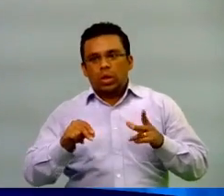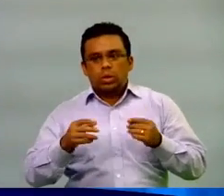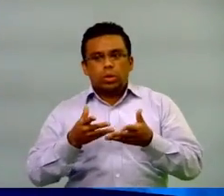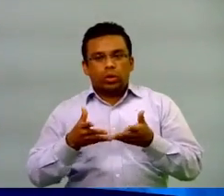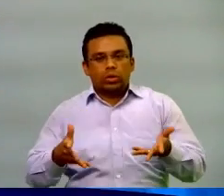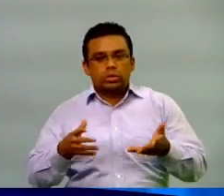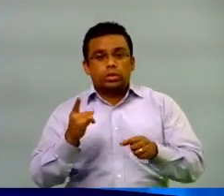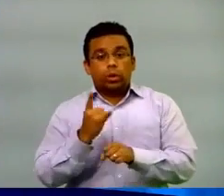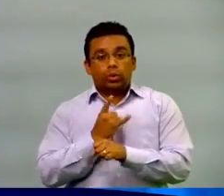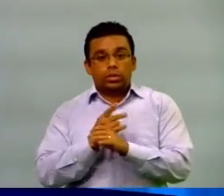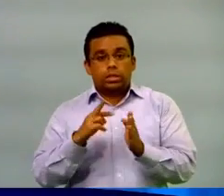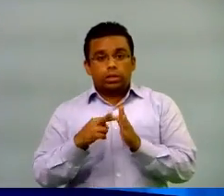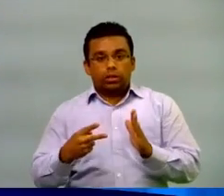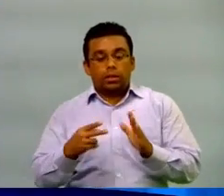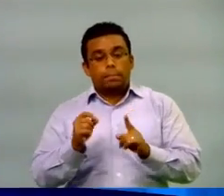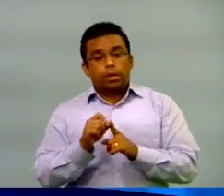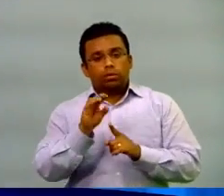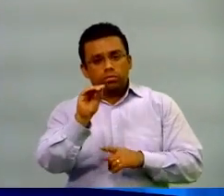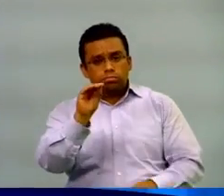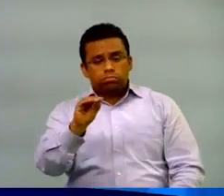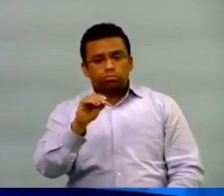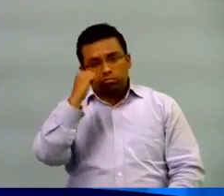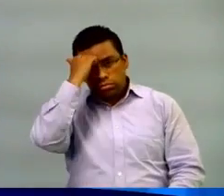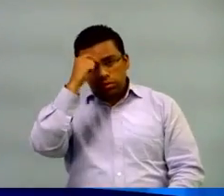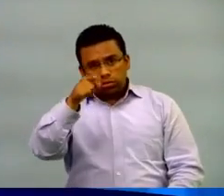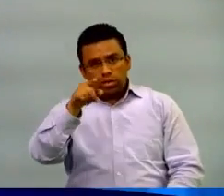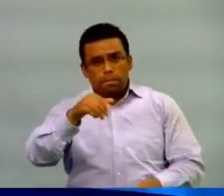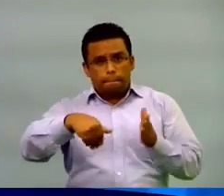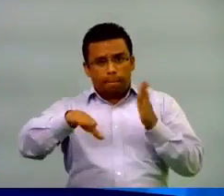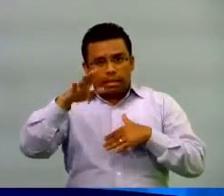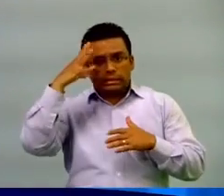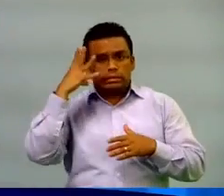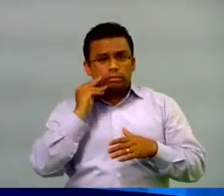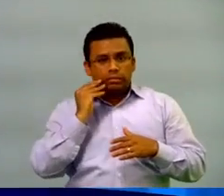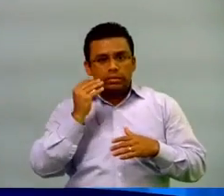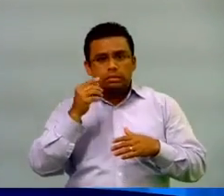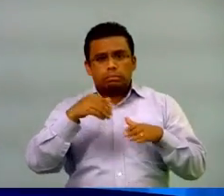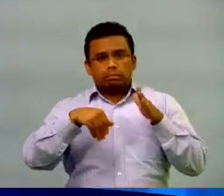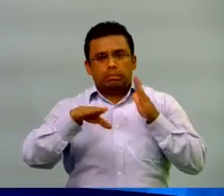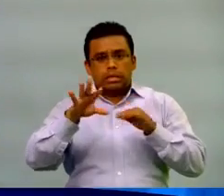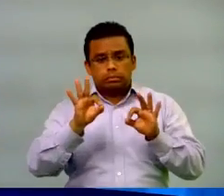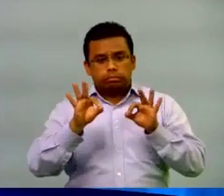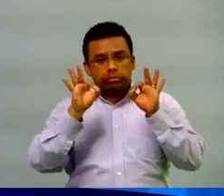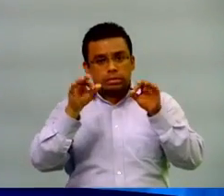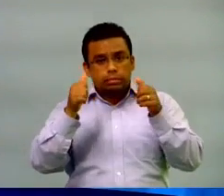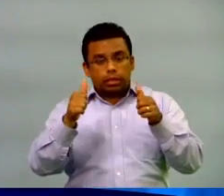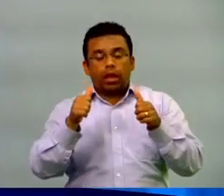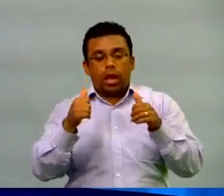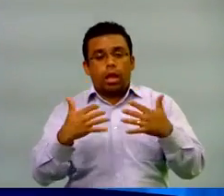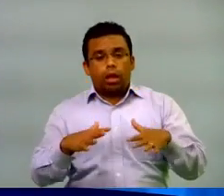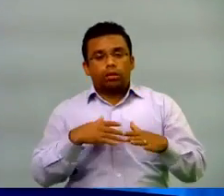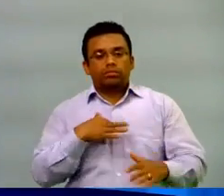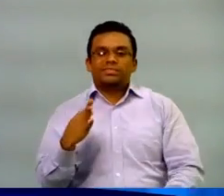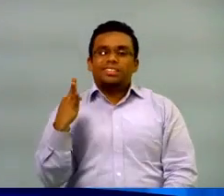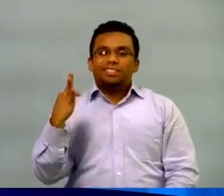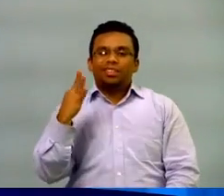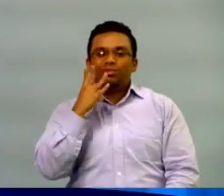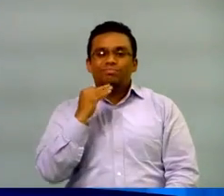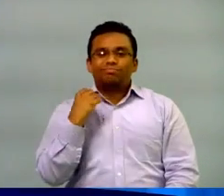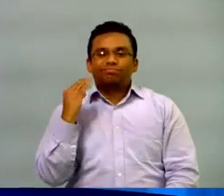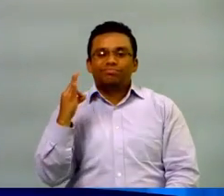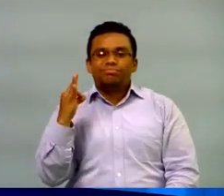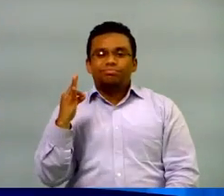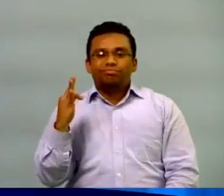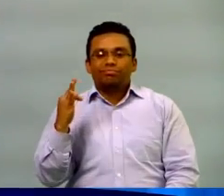tecnología, y en eso creo que los docentes que más experiencia o que más casos exitosos tienen pueden ayudarnos a llevar de la